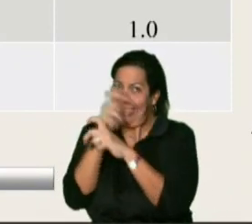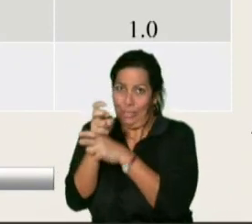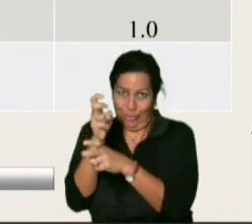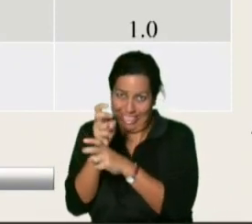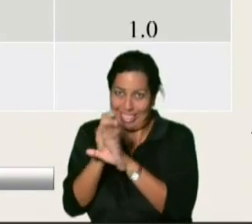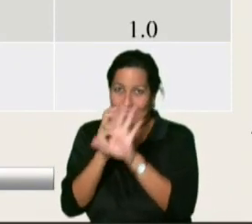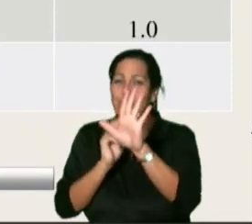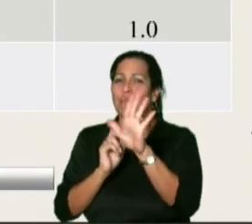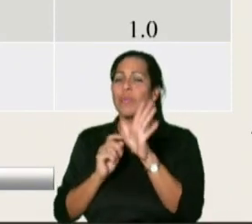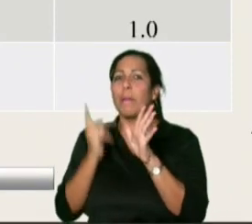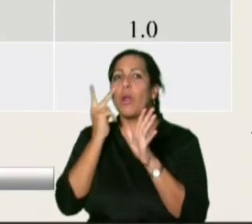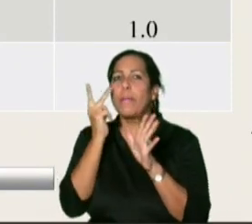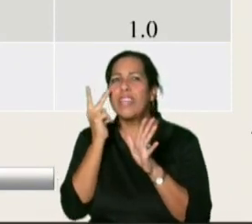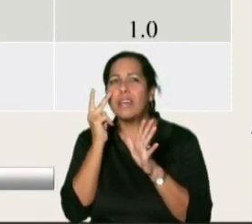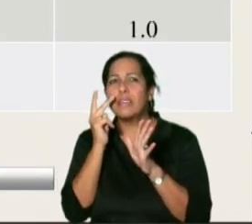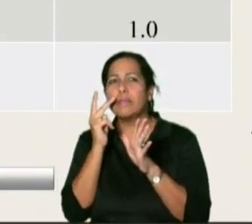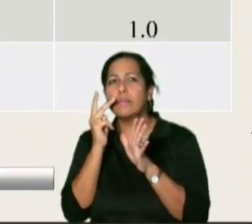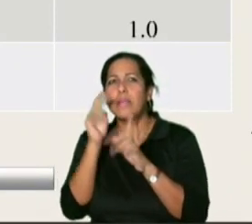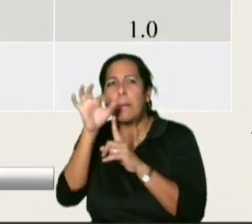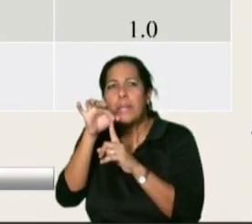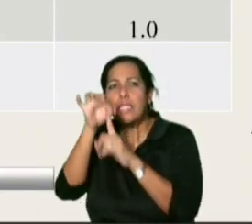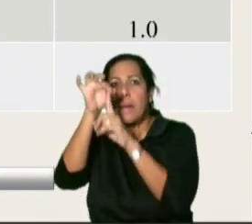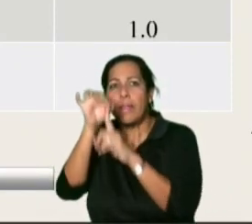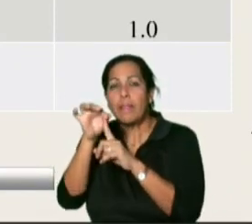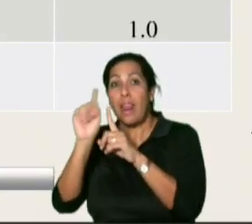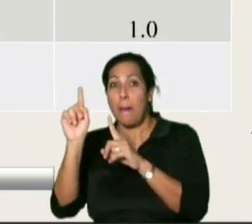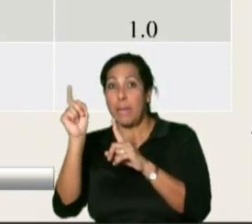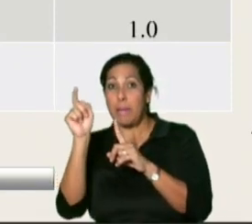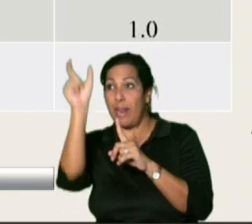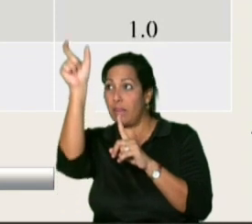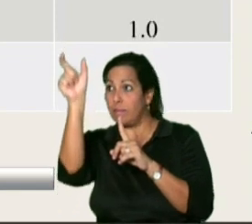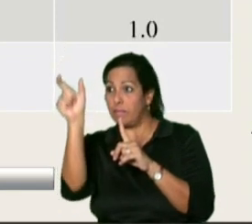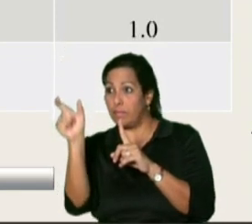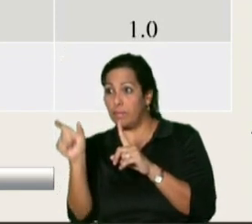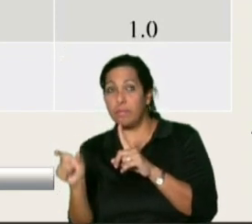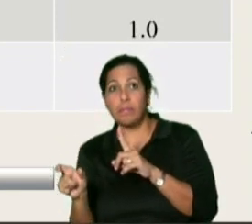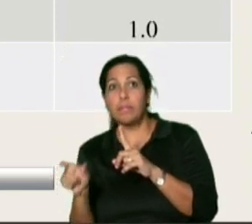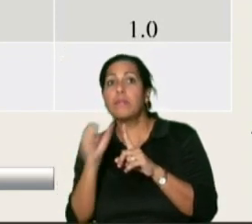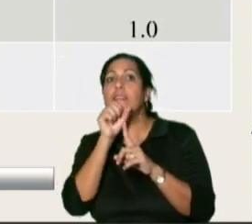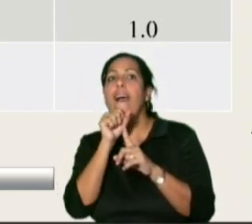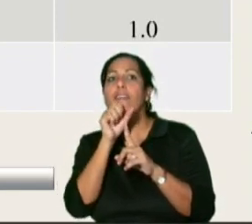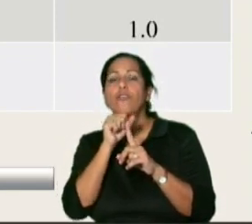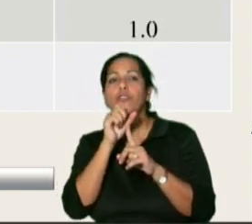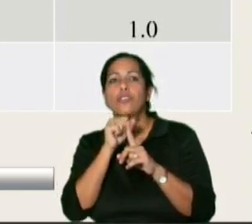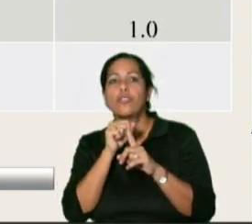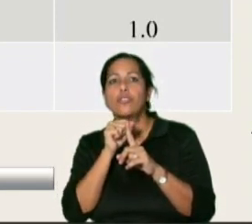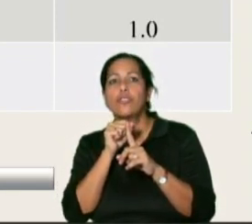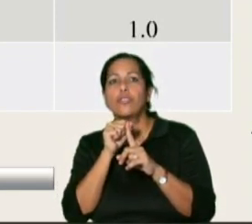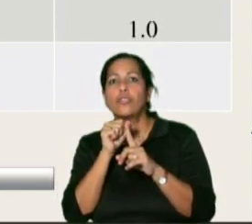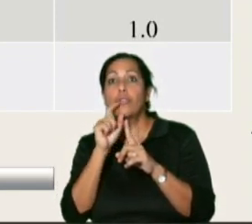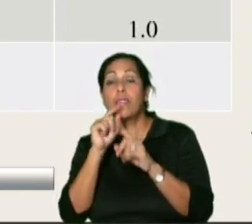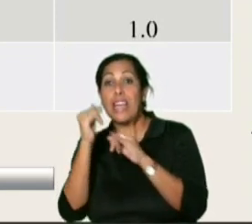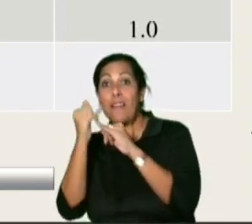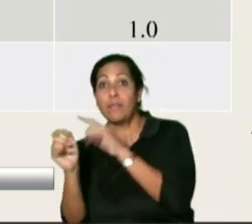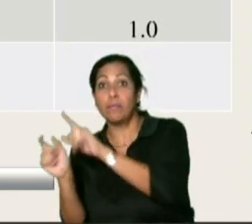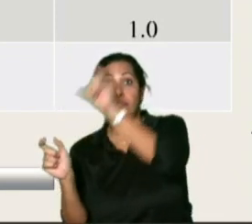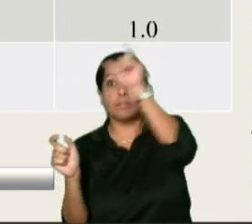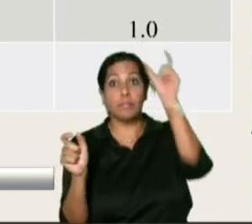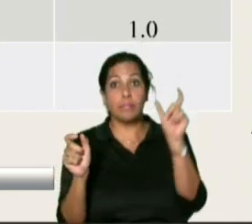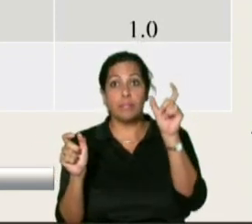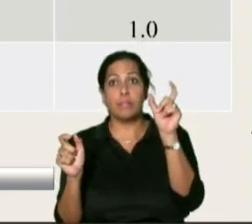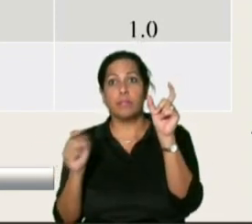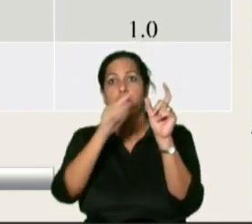pero fíjense en que vamos a mirar principalmente la primera columna que tienen a su izquierda son los grupos de edad y la extrema